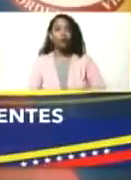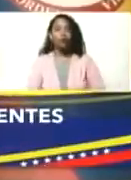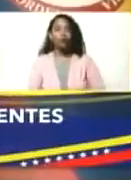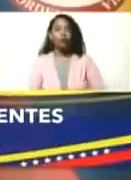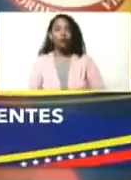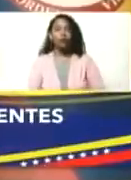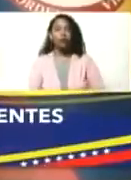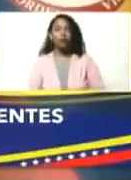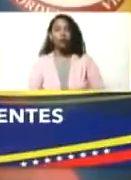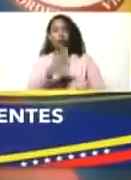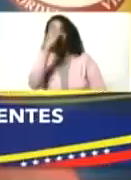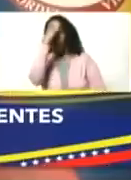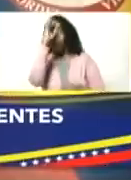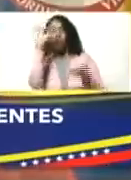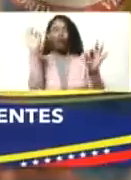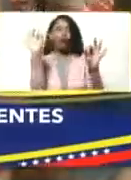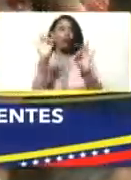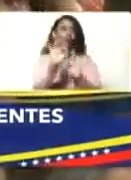sin lugar a dudas.